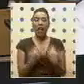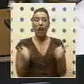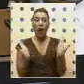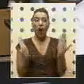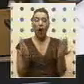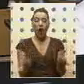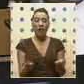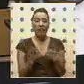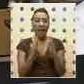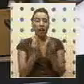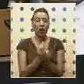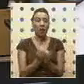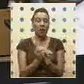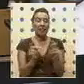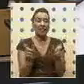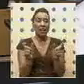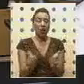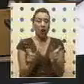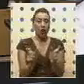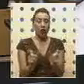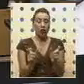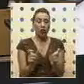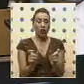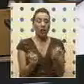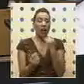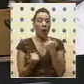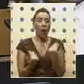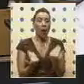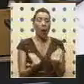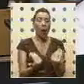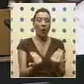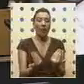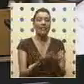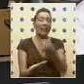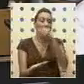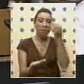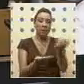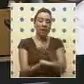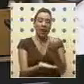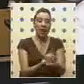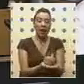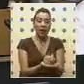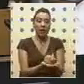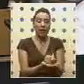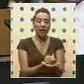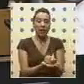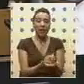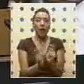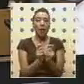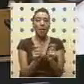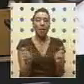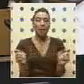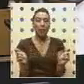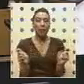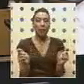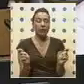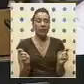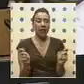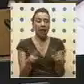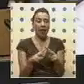oferta completamente desregulada en un sector donde la urgencia es maximizar utilidades, con su consiguiente publicidad instrumental.